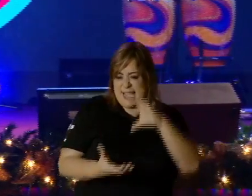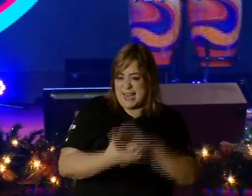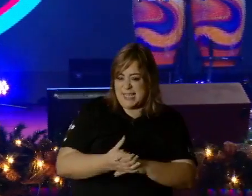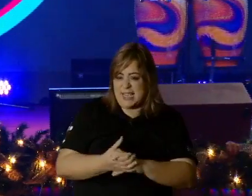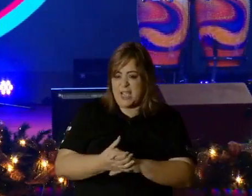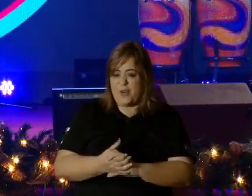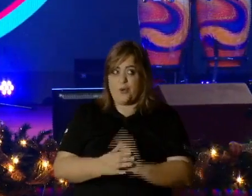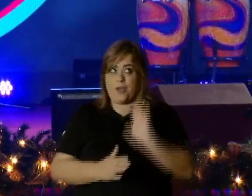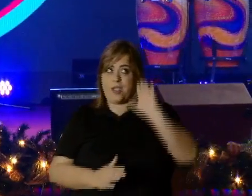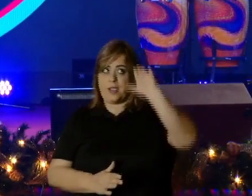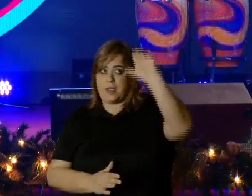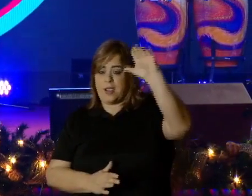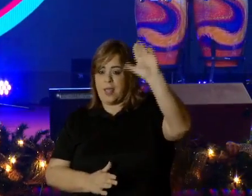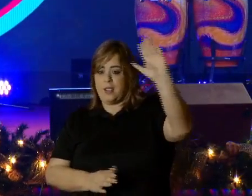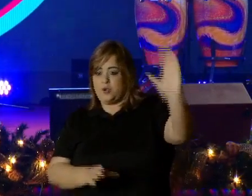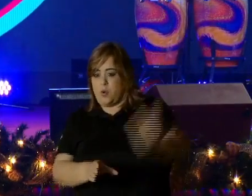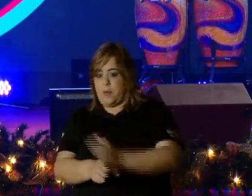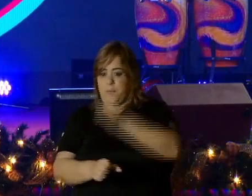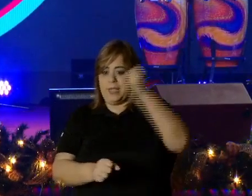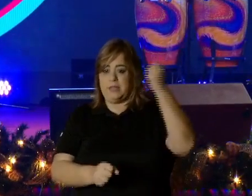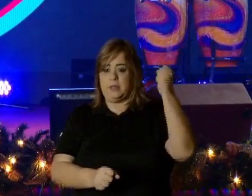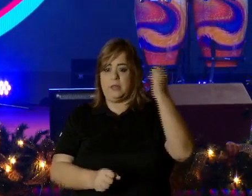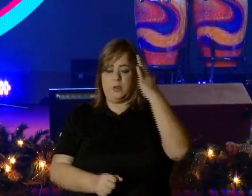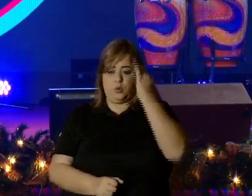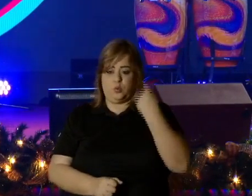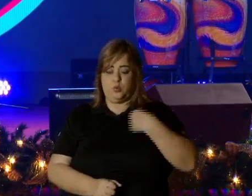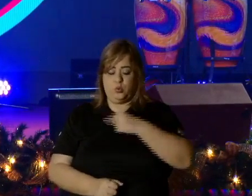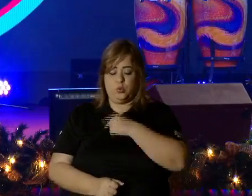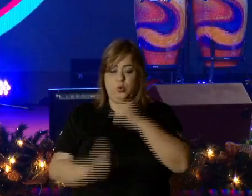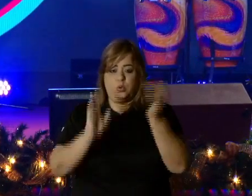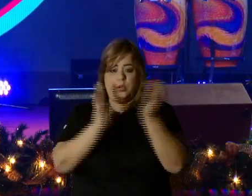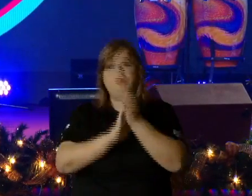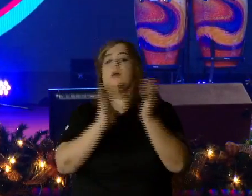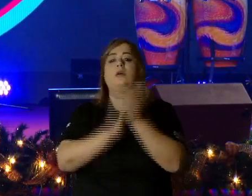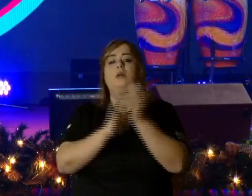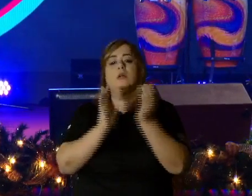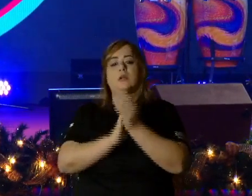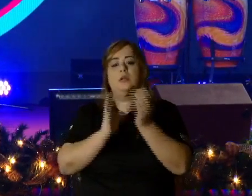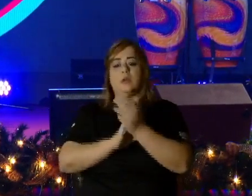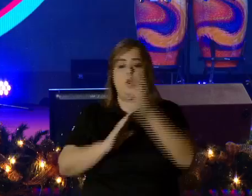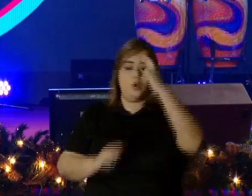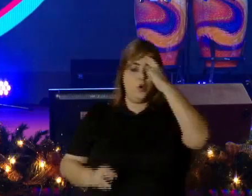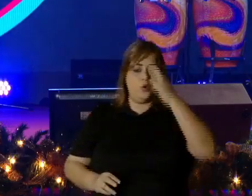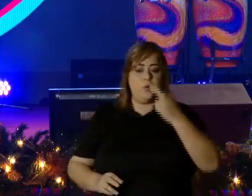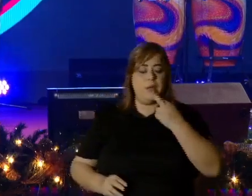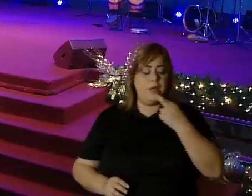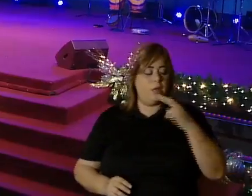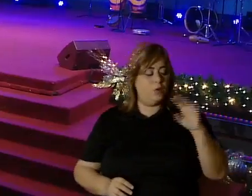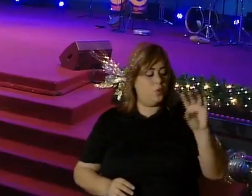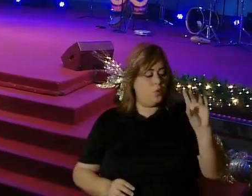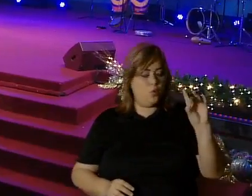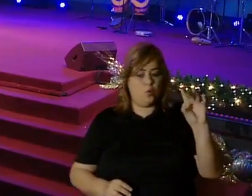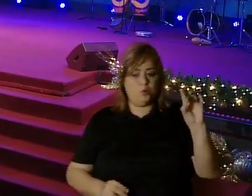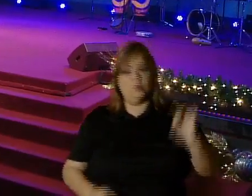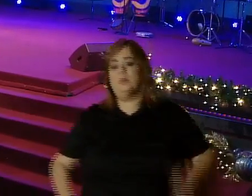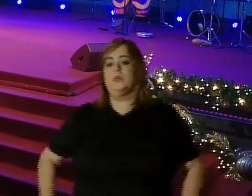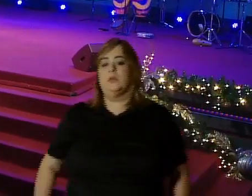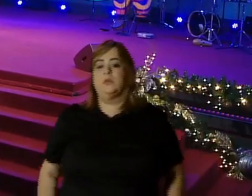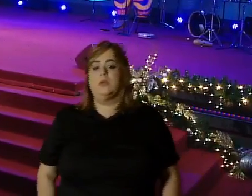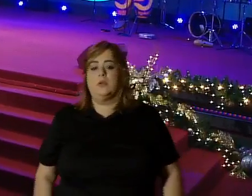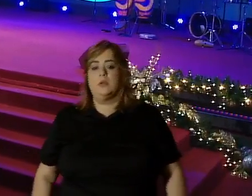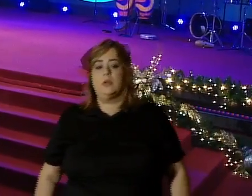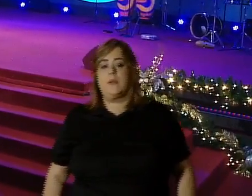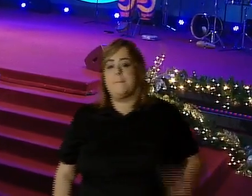vencedores. Denle un aplauso al Señor. Oh, eso dice Romano, ¿verdad? Capítulo 8. Pero mira lo que dice, porque aquí